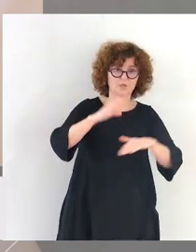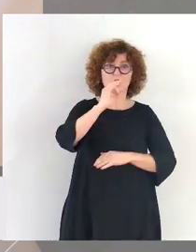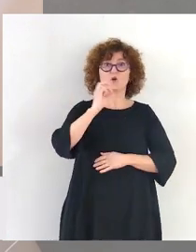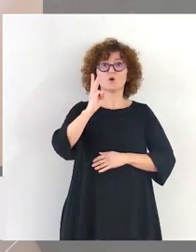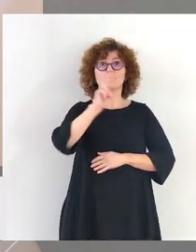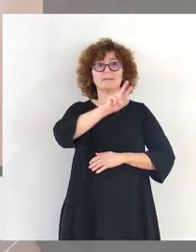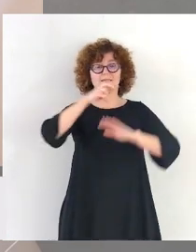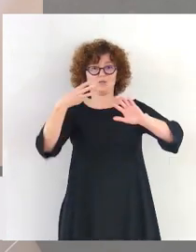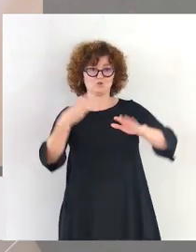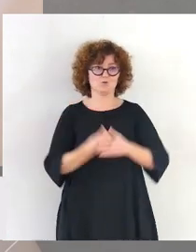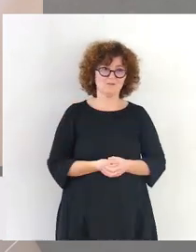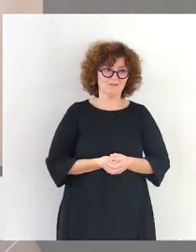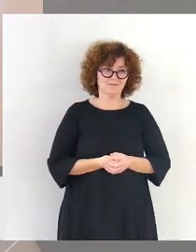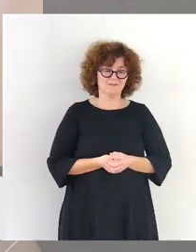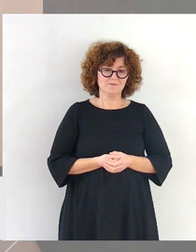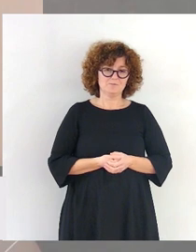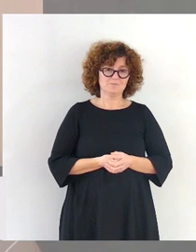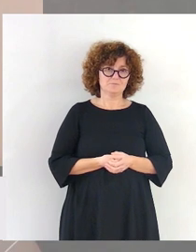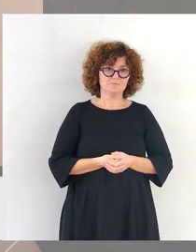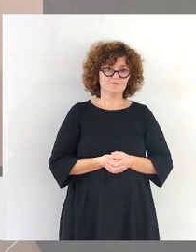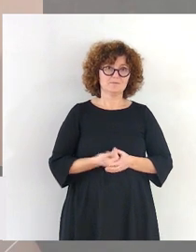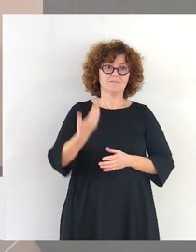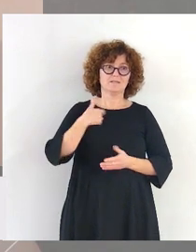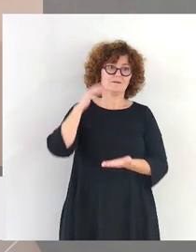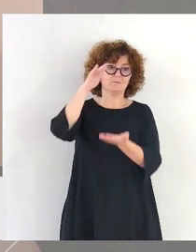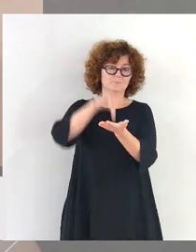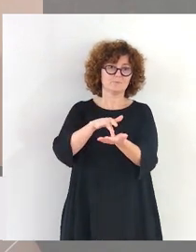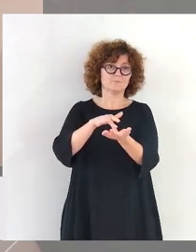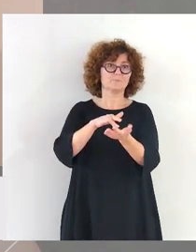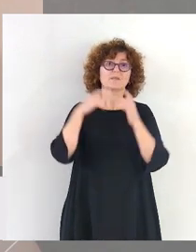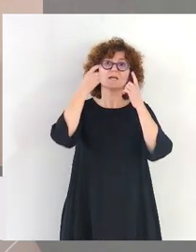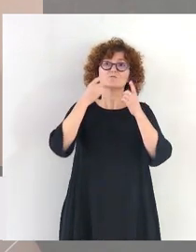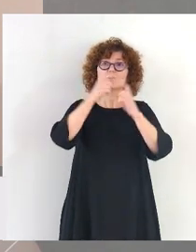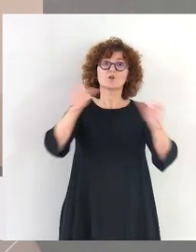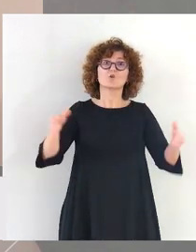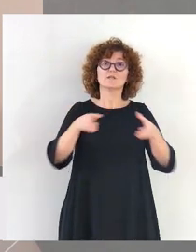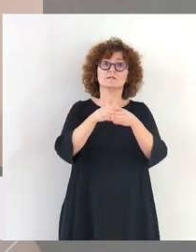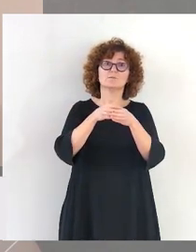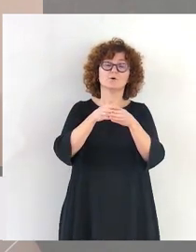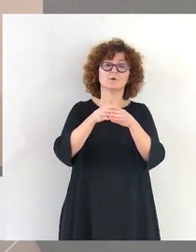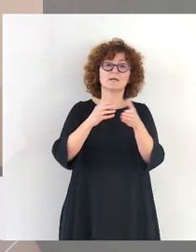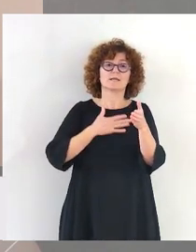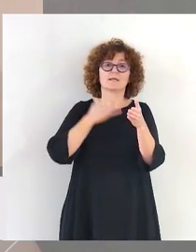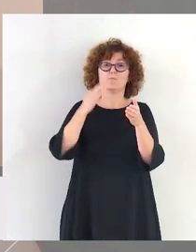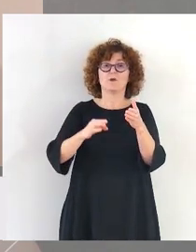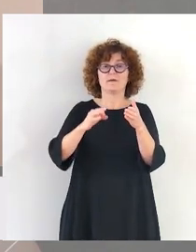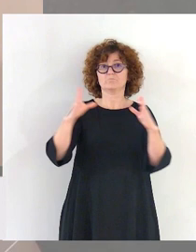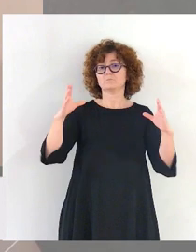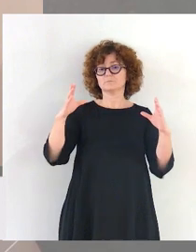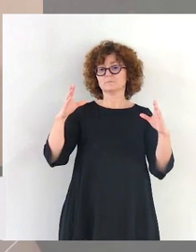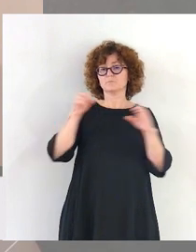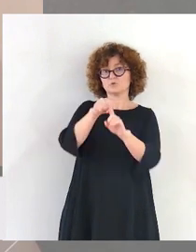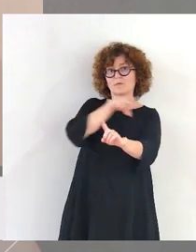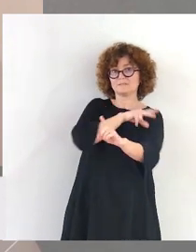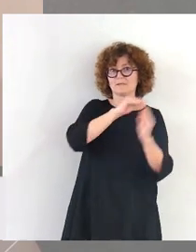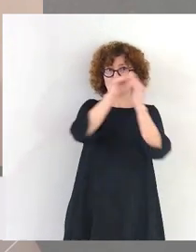cop28 que está llamada a convertirse en un hito clave en el esfuerzo colectivo para materializar el nuevo enfoque común colaborativo y